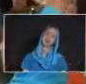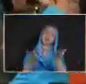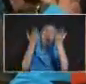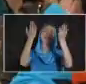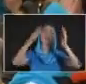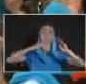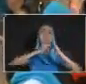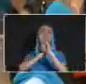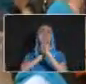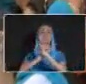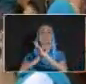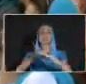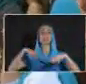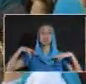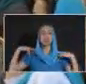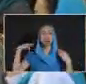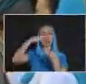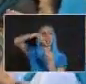vallado alrededor nuestro.